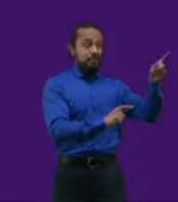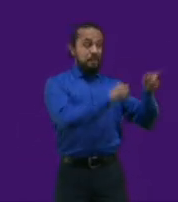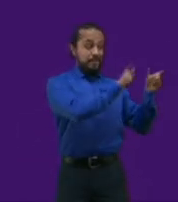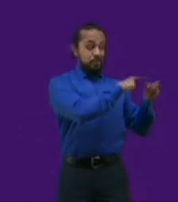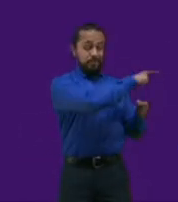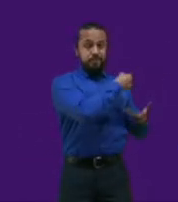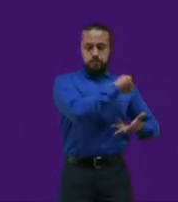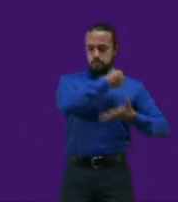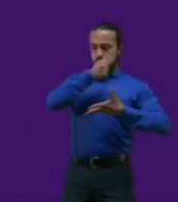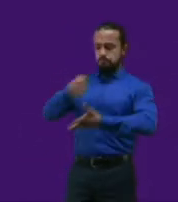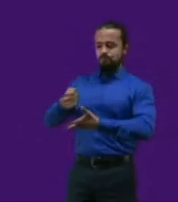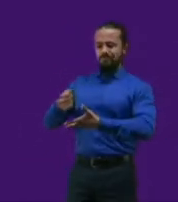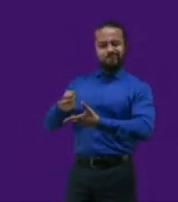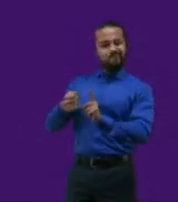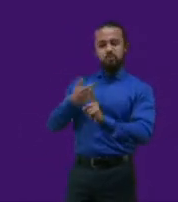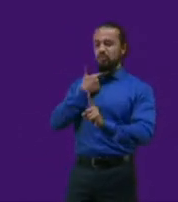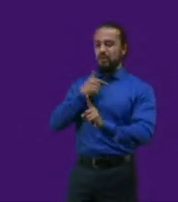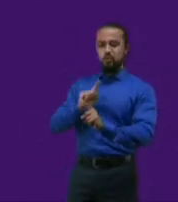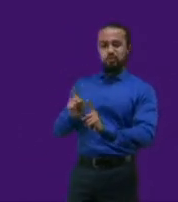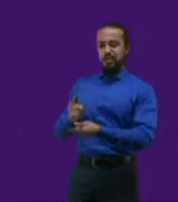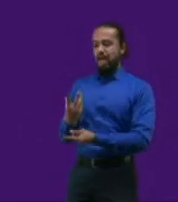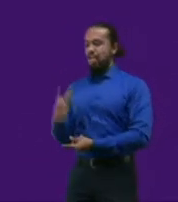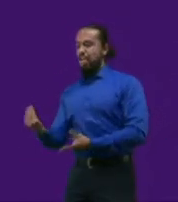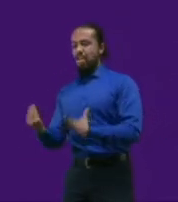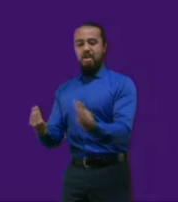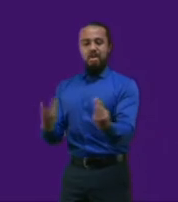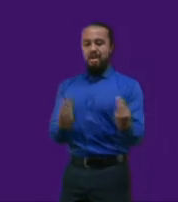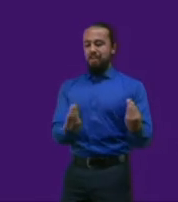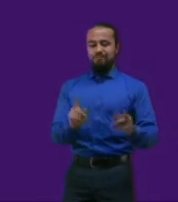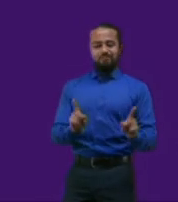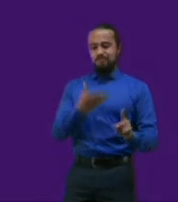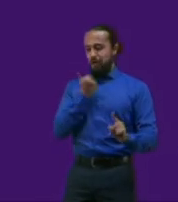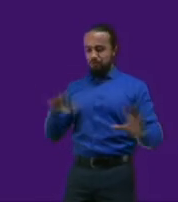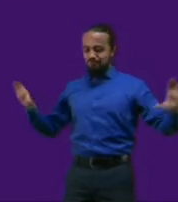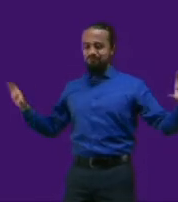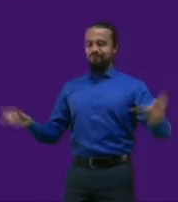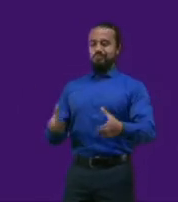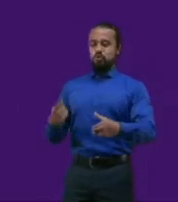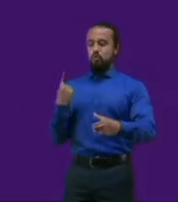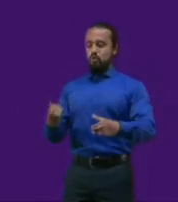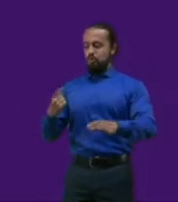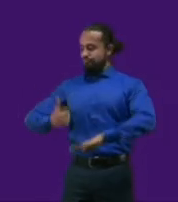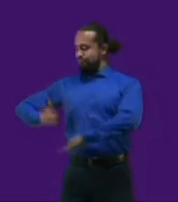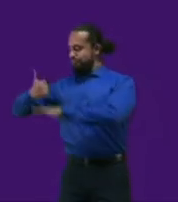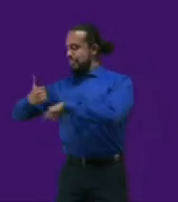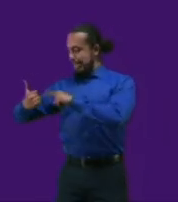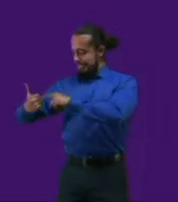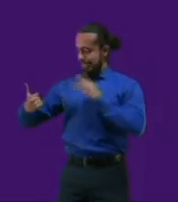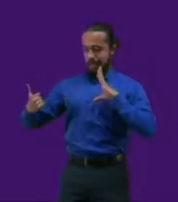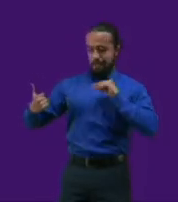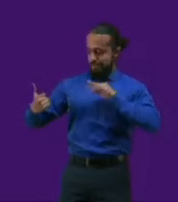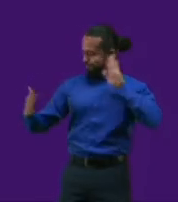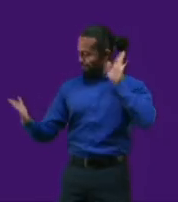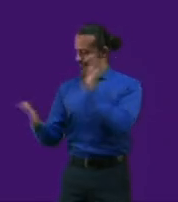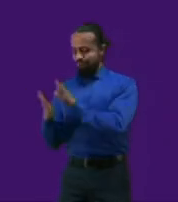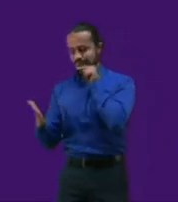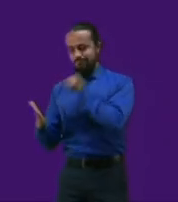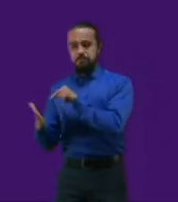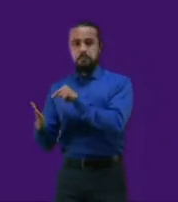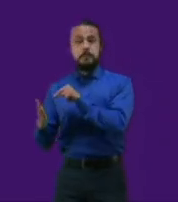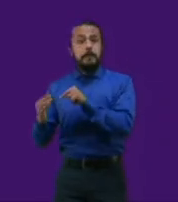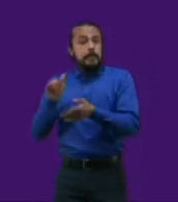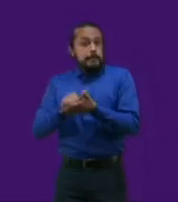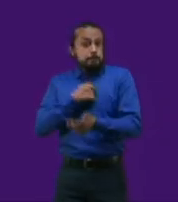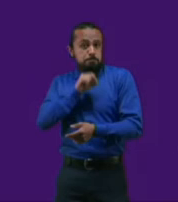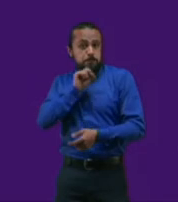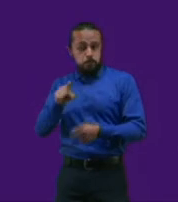por eso pues me encantaría saber tú qué piensas. Sé que tienes un inversionista, no sé si, pues vi que tenías un inversionista, no sé si tengas más. Esa es la primera pregunta y